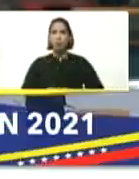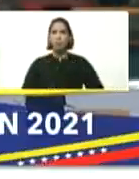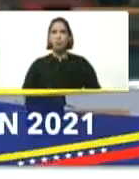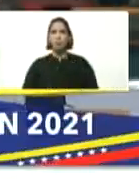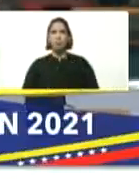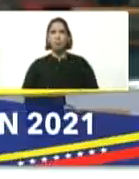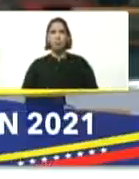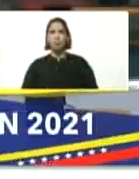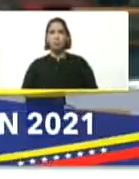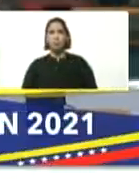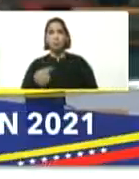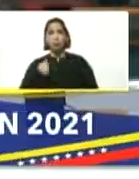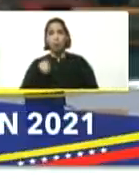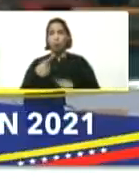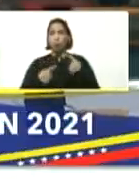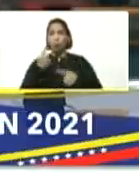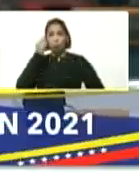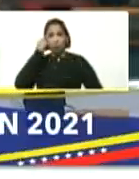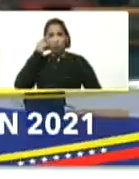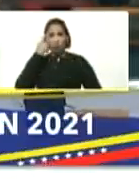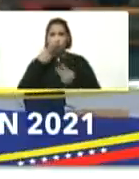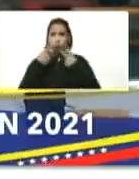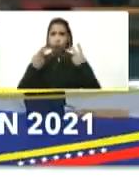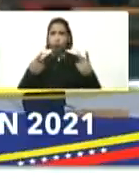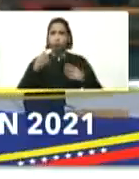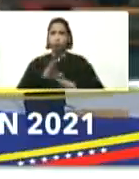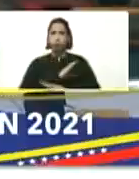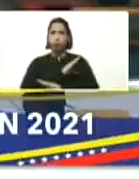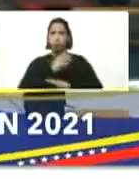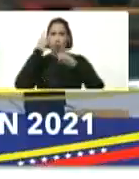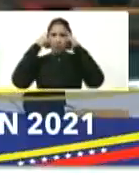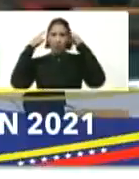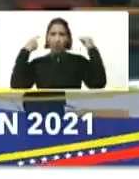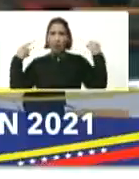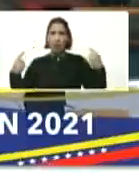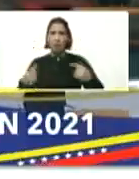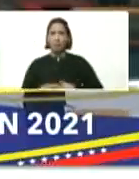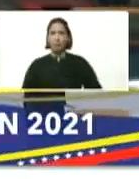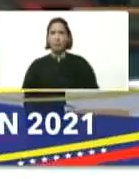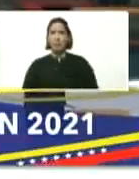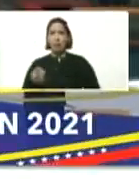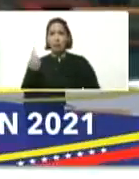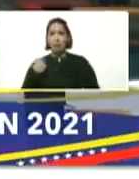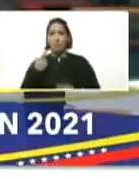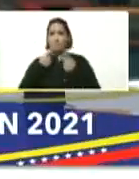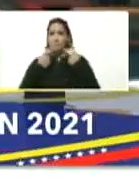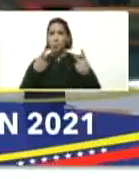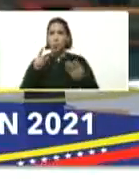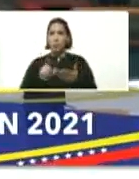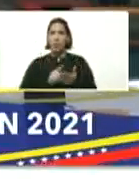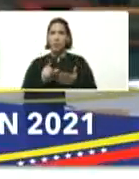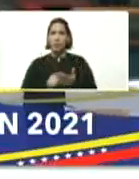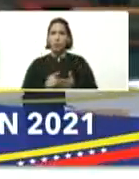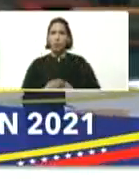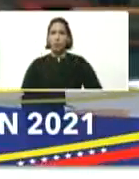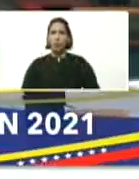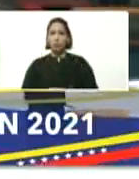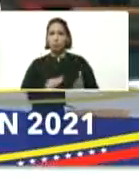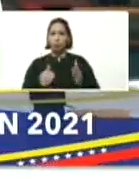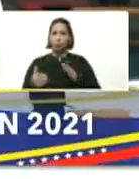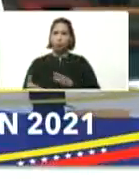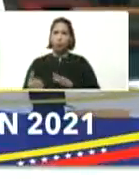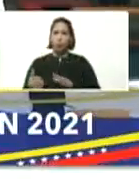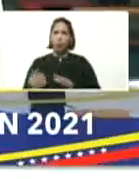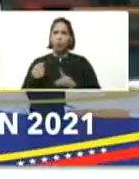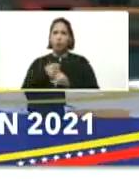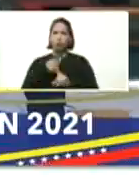y yo todos los días, hoy publiqué El Cancionero de Ali Primera, ayer publiqué El Libre, El Crimen, La Tortura y El Crimen